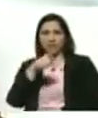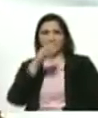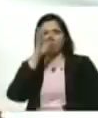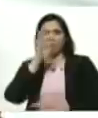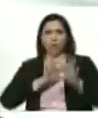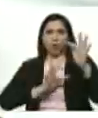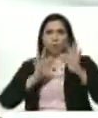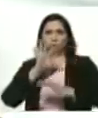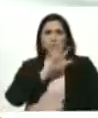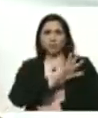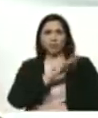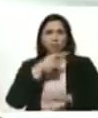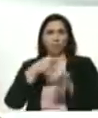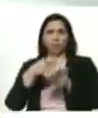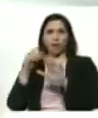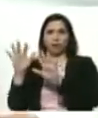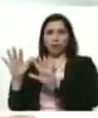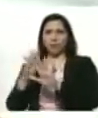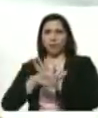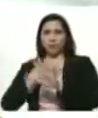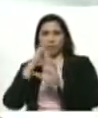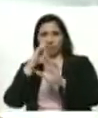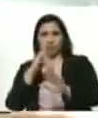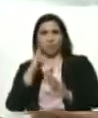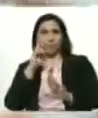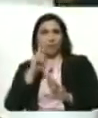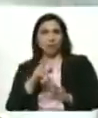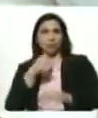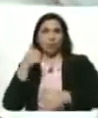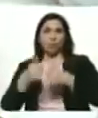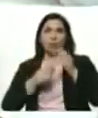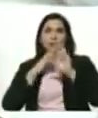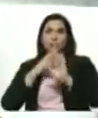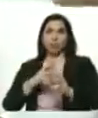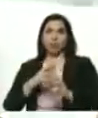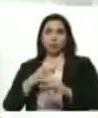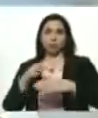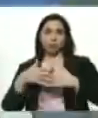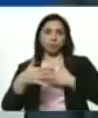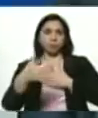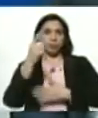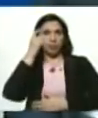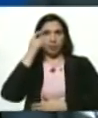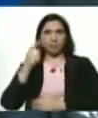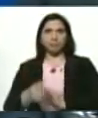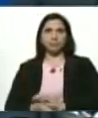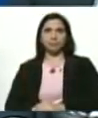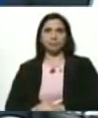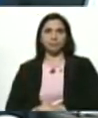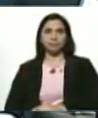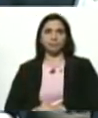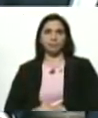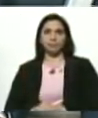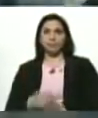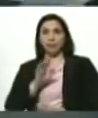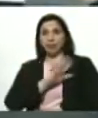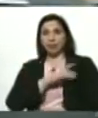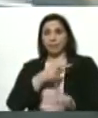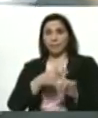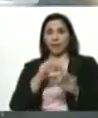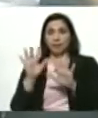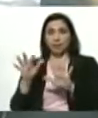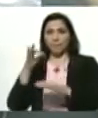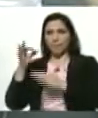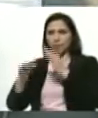del 5 + 10 pueda respetarse y bueno veremos los resultados en el curso de los días correcto el 5 más días vamos a